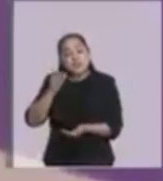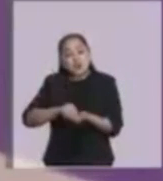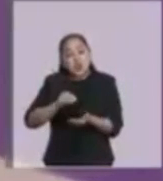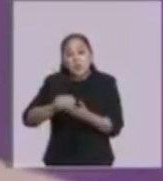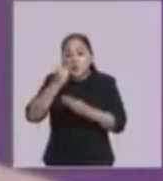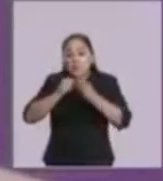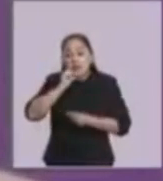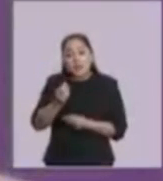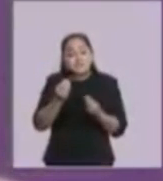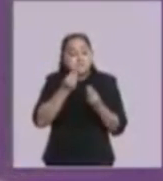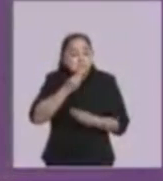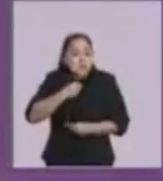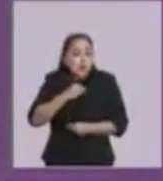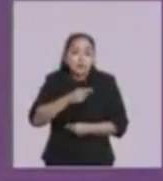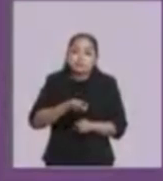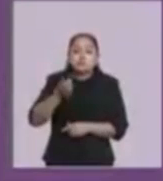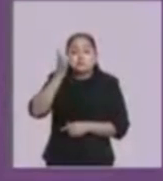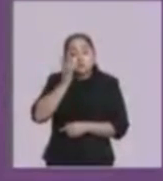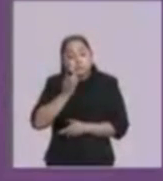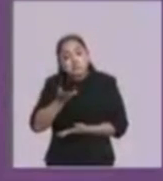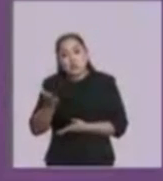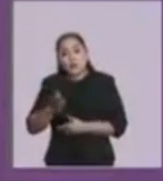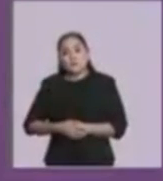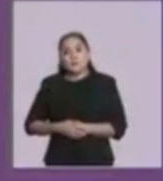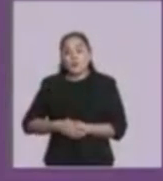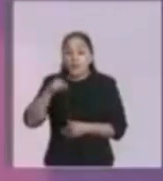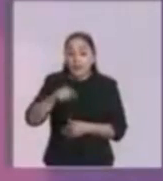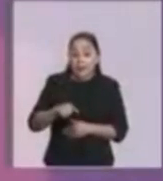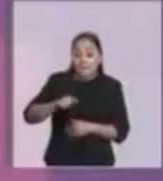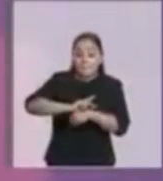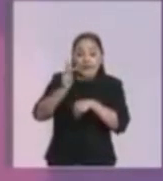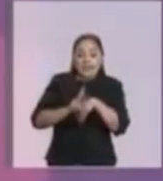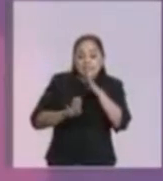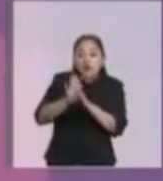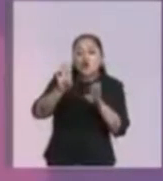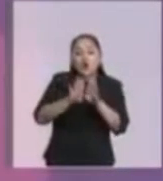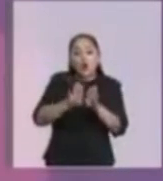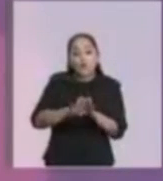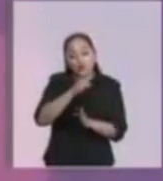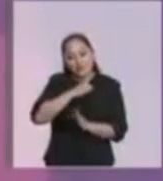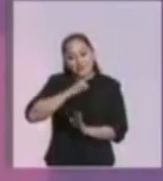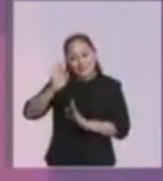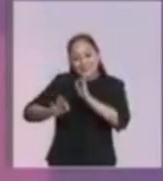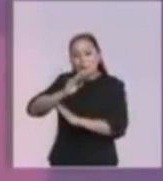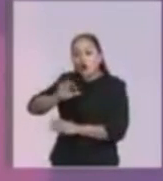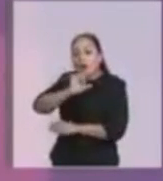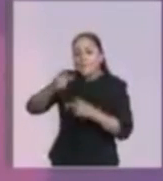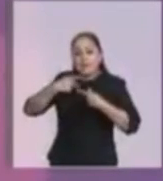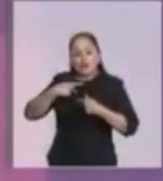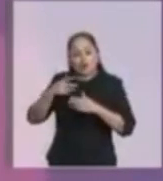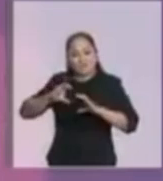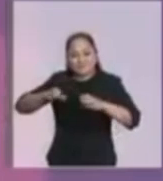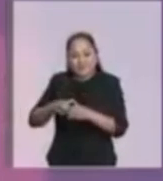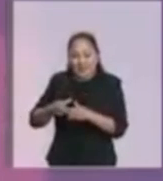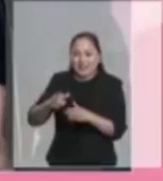su desarrollo en función del trato que le da a aquellos que tienen mayor desventaja. Hagamos un país